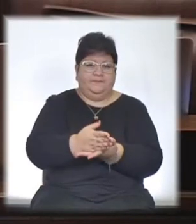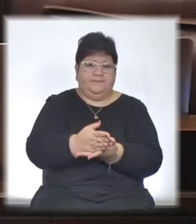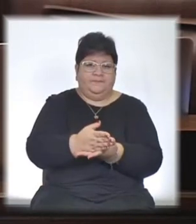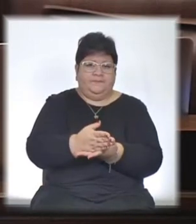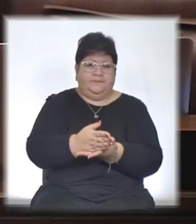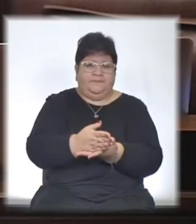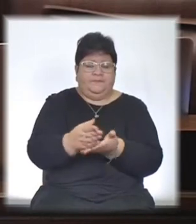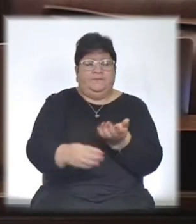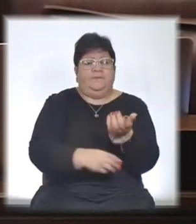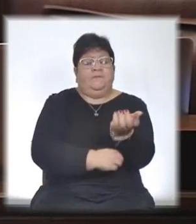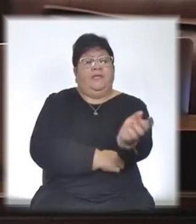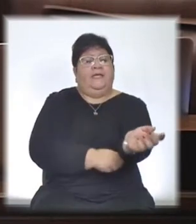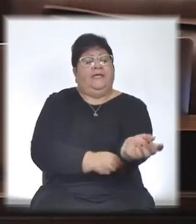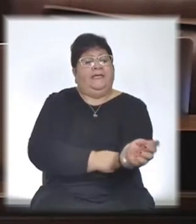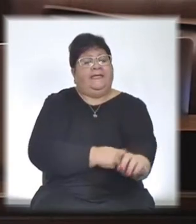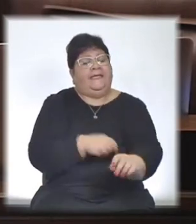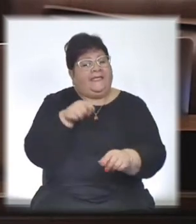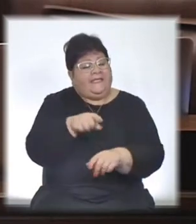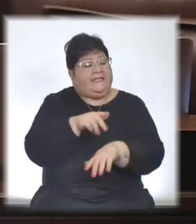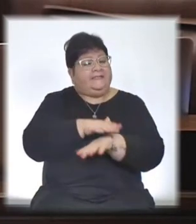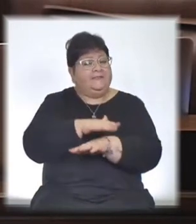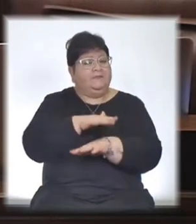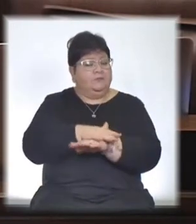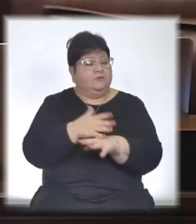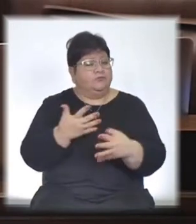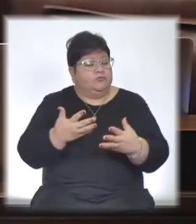En este momento quisiera detenerme